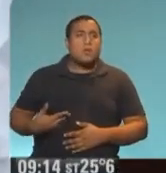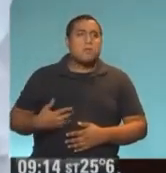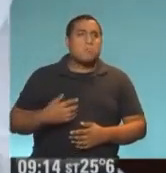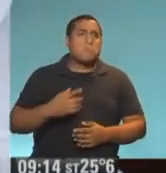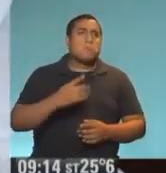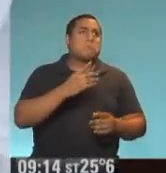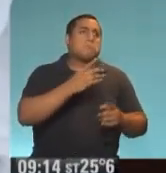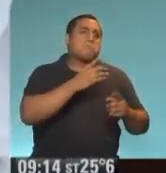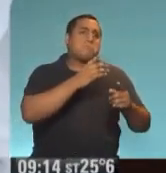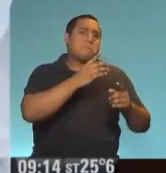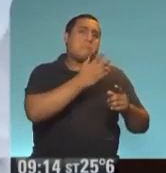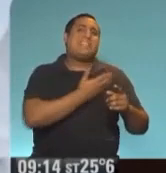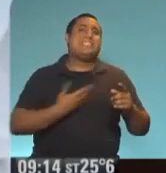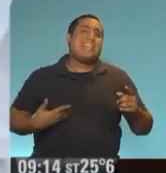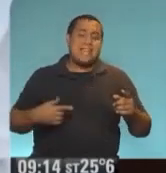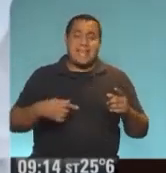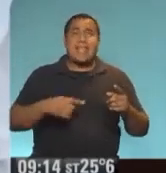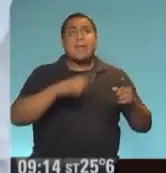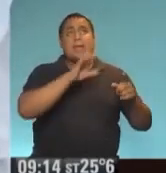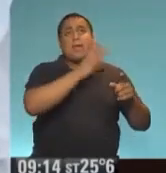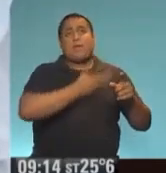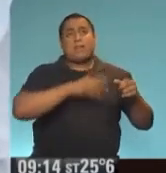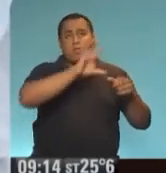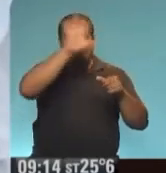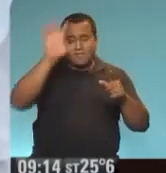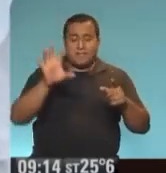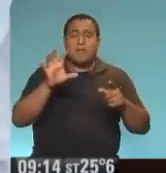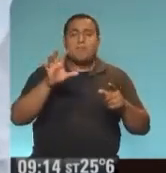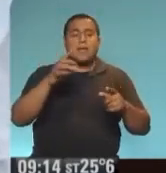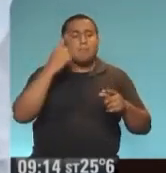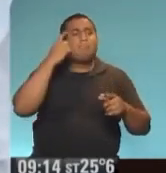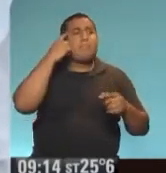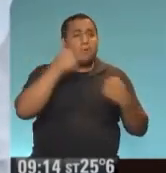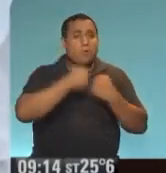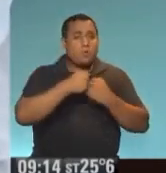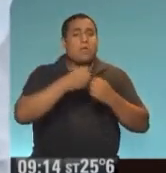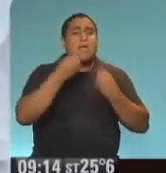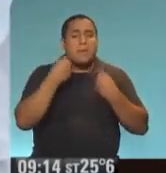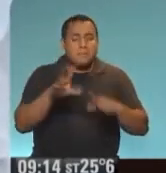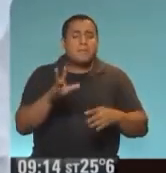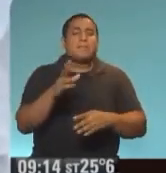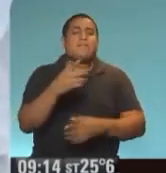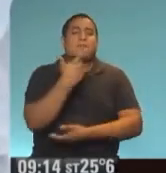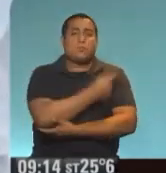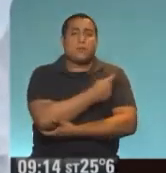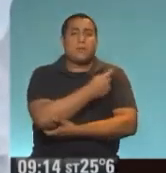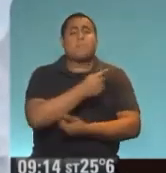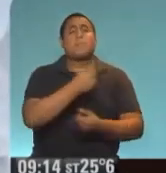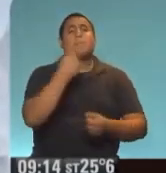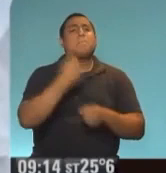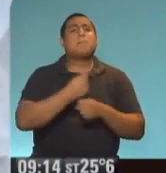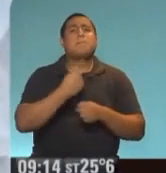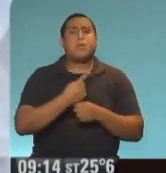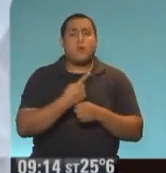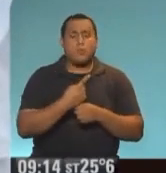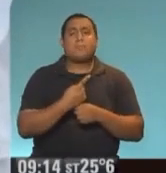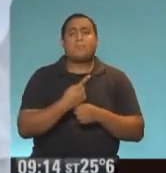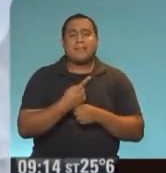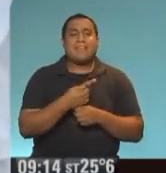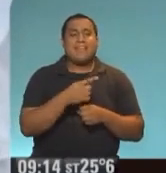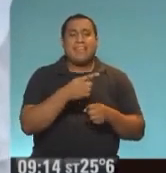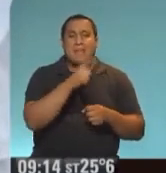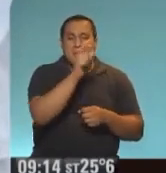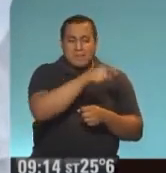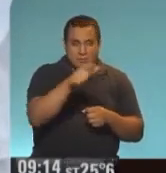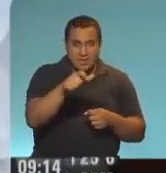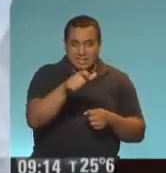presidente, bueno, iniciemos la campaña en todo el país al personal específico de los que están en contacto,